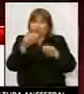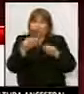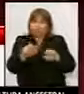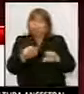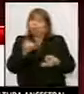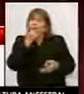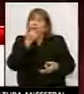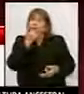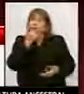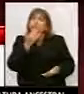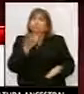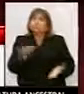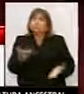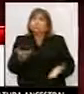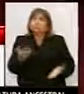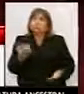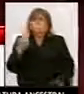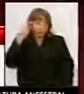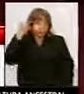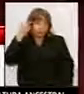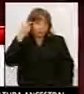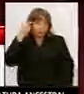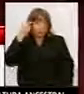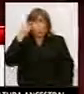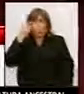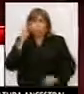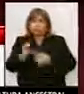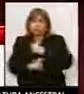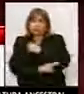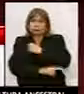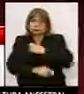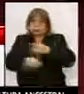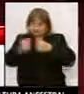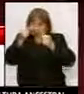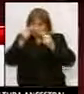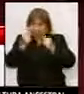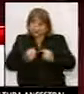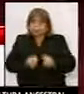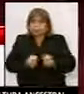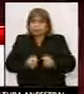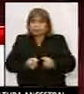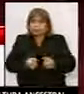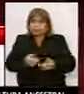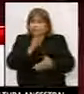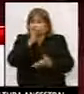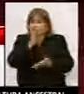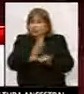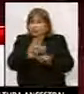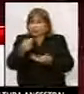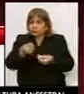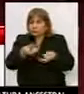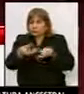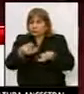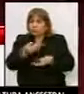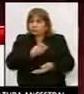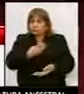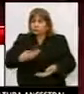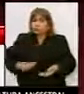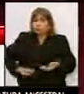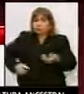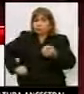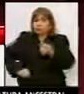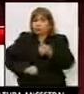ha pasado con una política nacional, con una decisión de poner recursos del Estado para